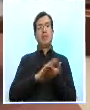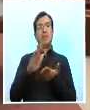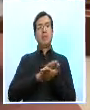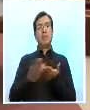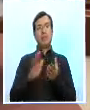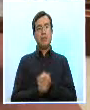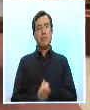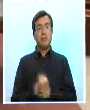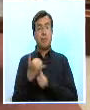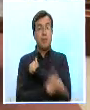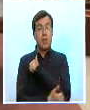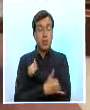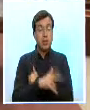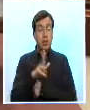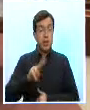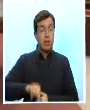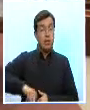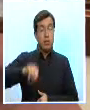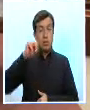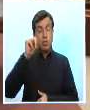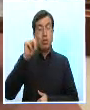los países